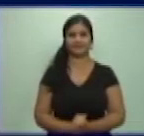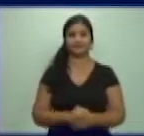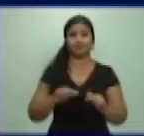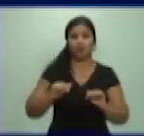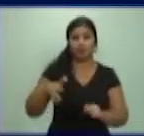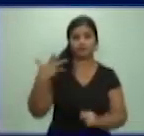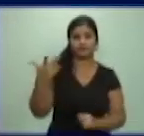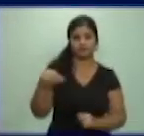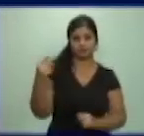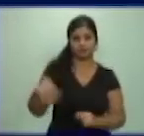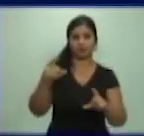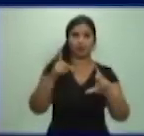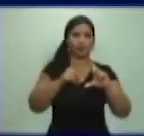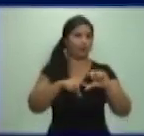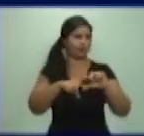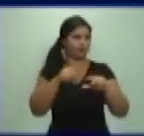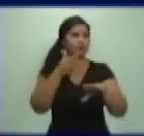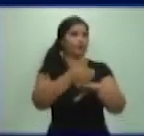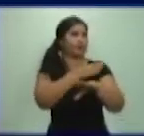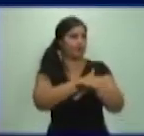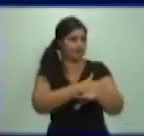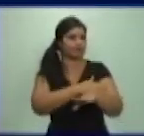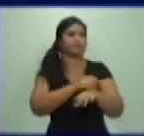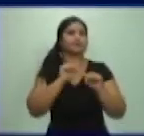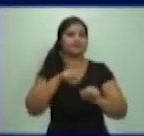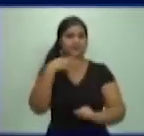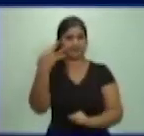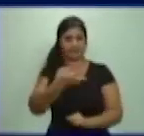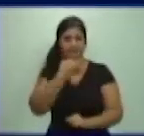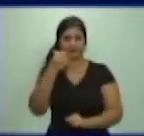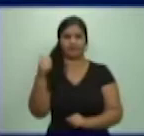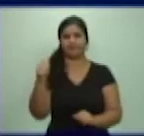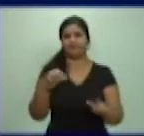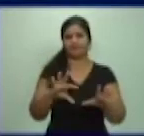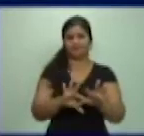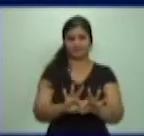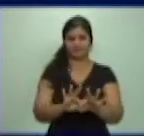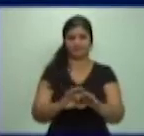consolidación de los contenidos abordados en el grado.